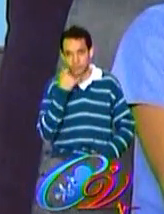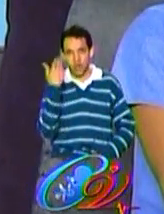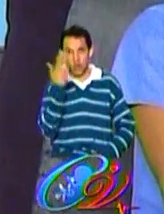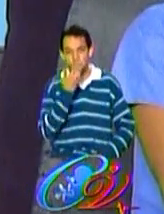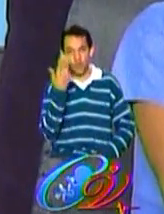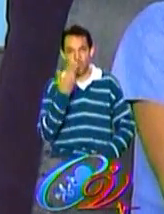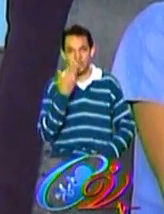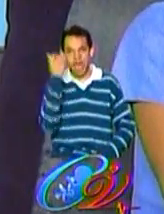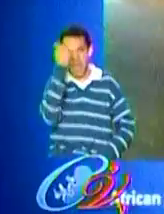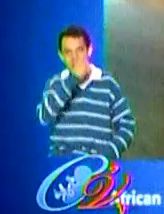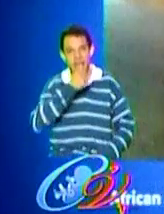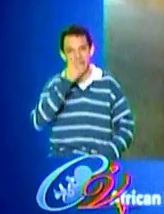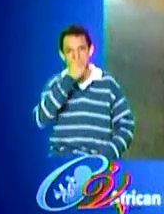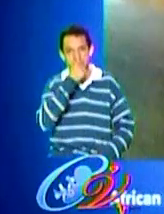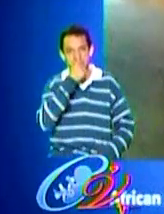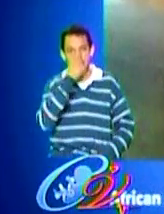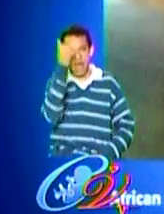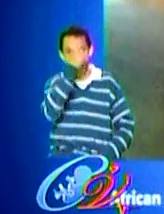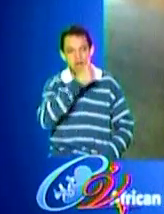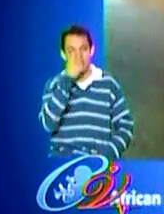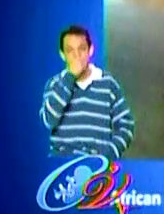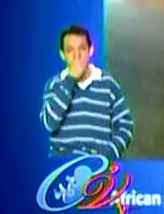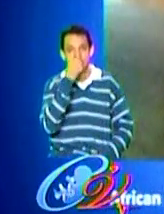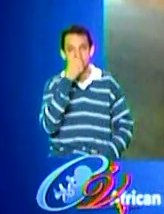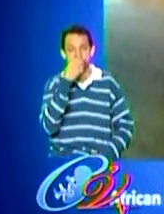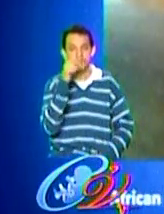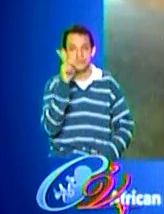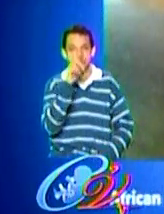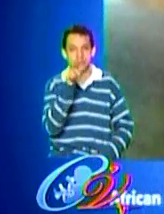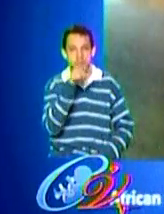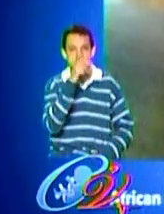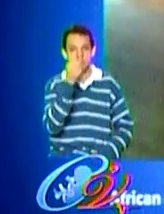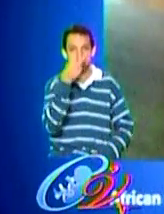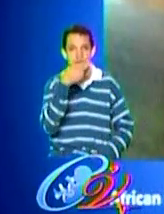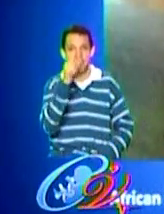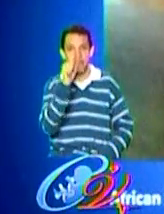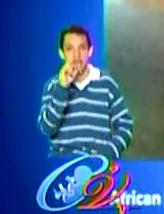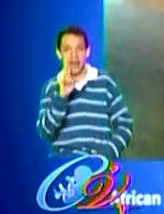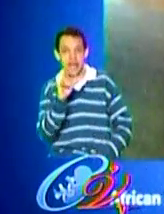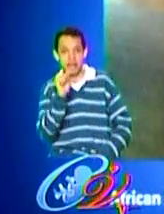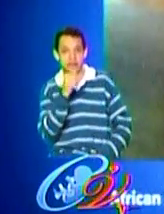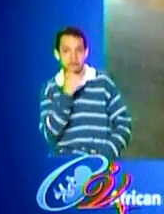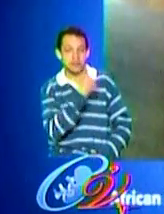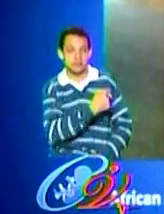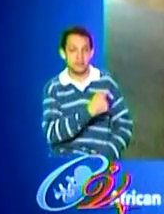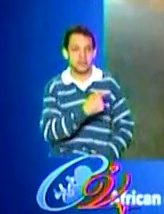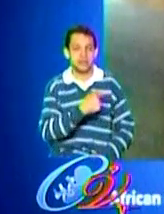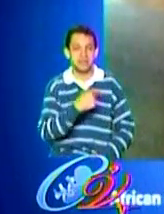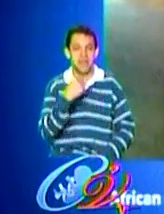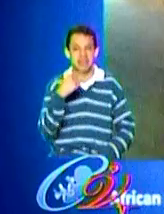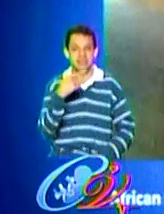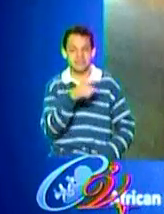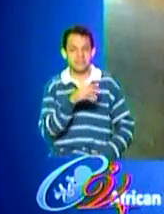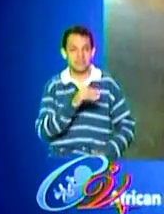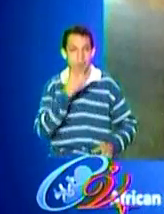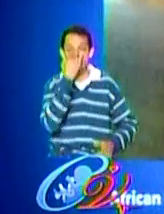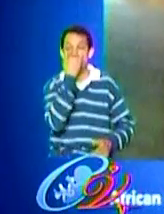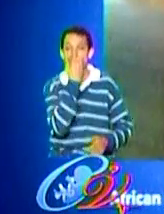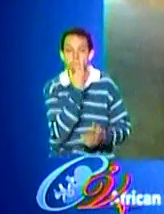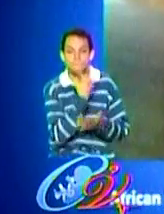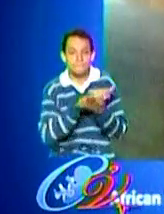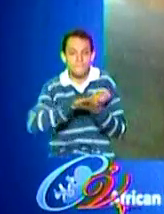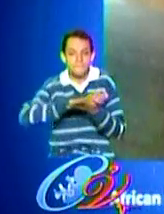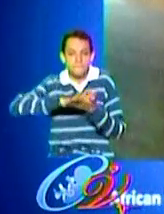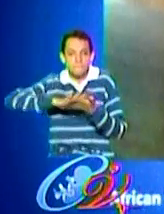del Sahara, en África, y es básicamente que los metales pesados que están en el desierto